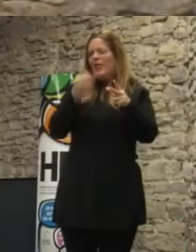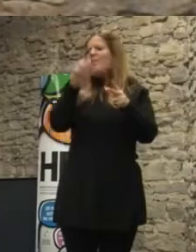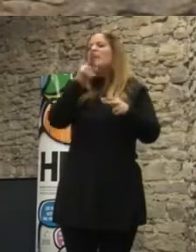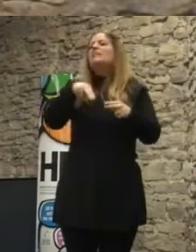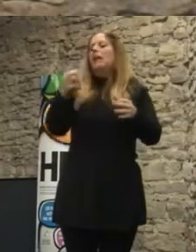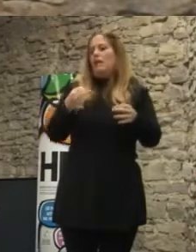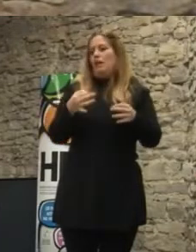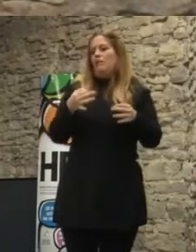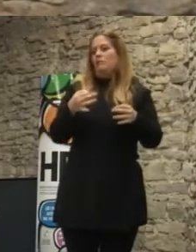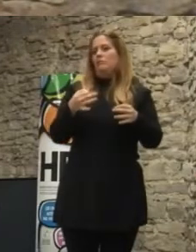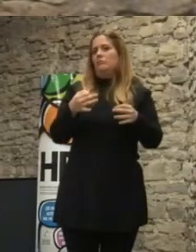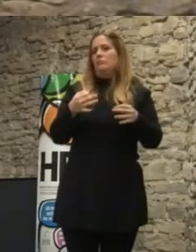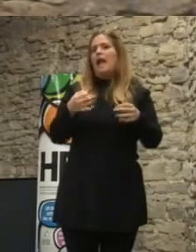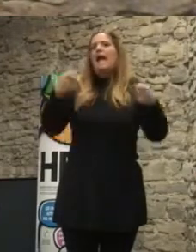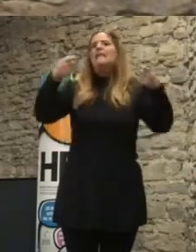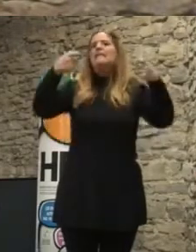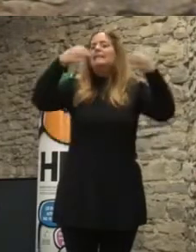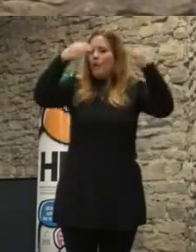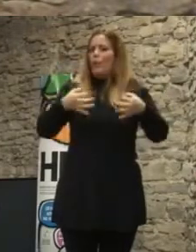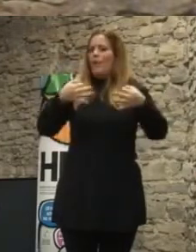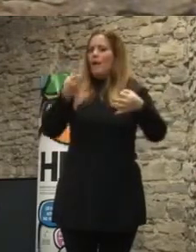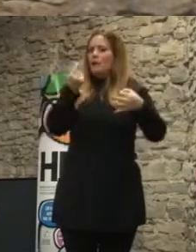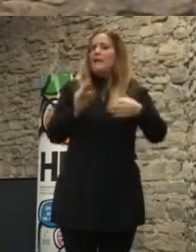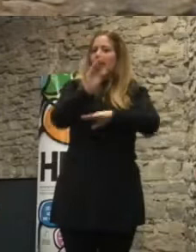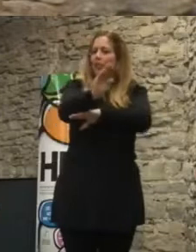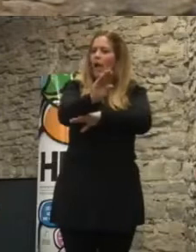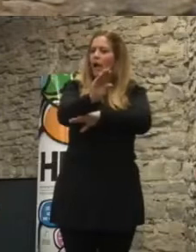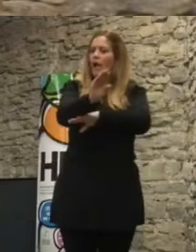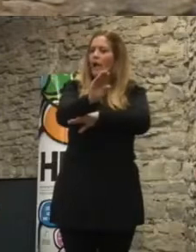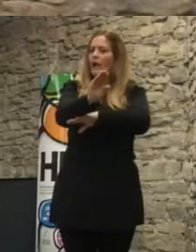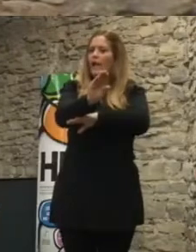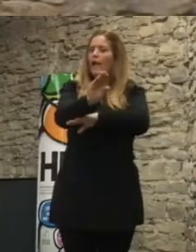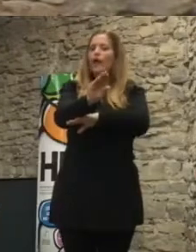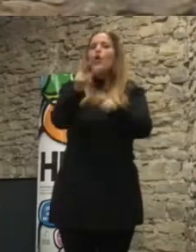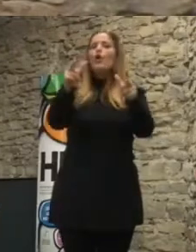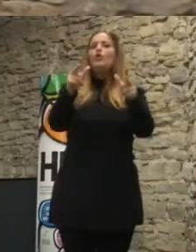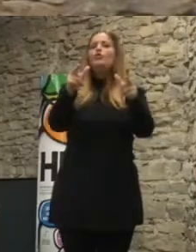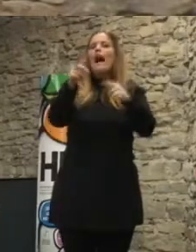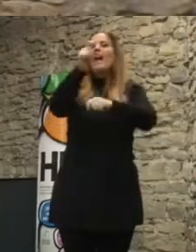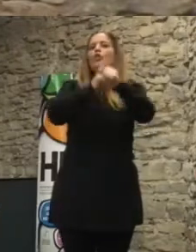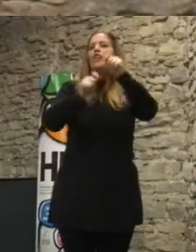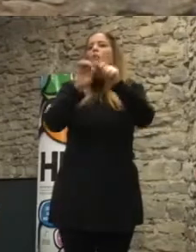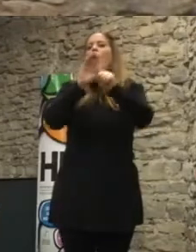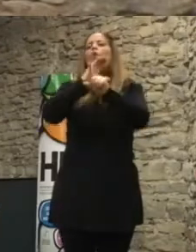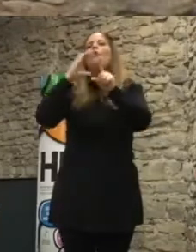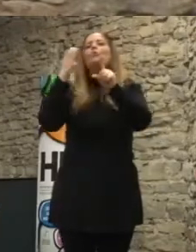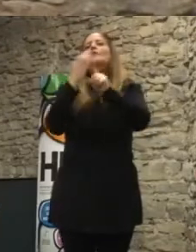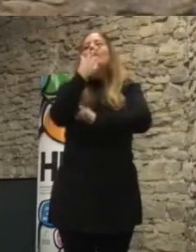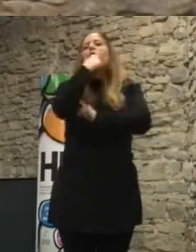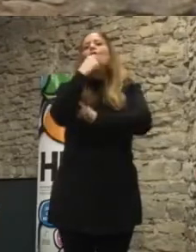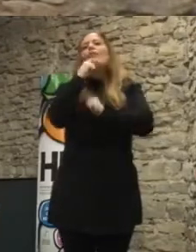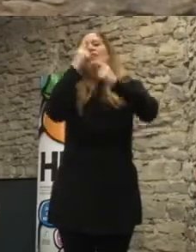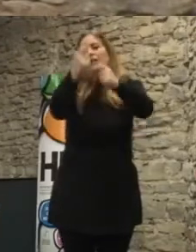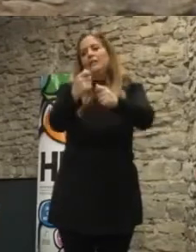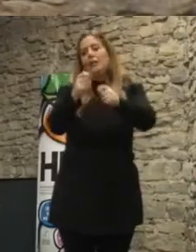garantizar una renta y facilitar lo comunitario, digamos, o lo asociativo, como queráis, ¿no? Sí que te das cuenta de que cuando